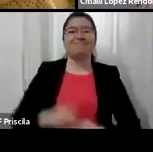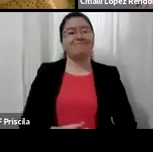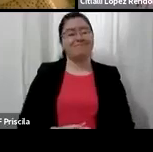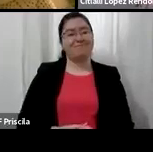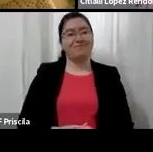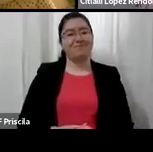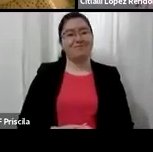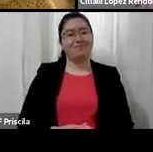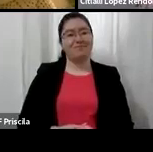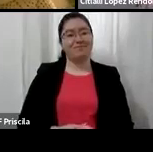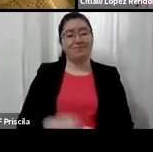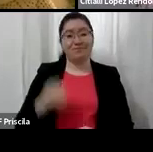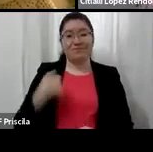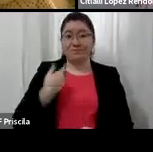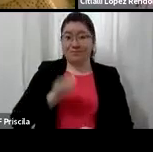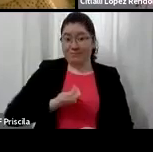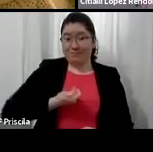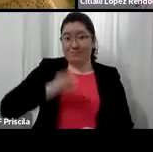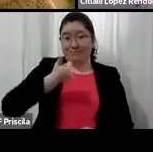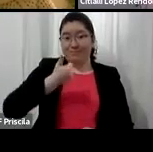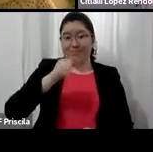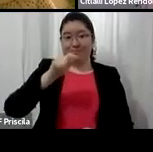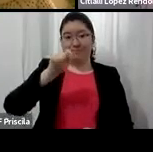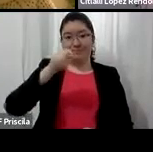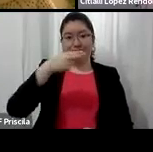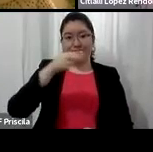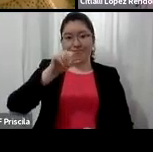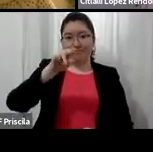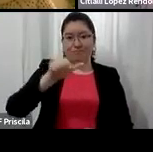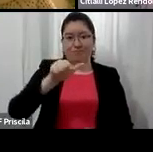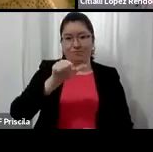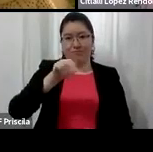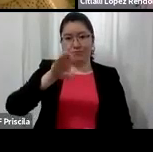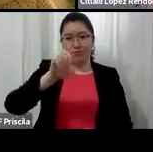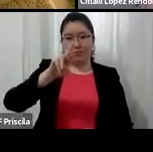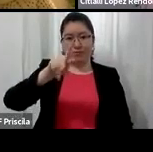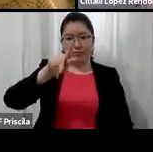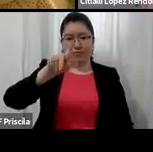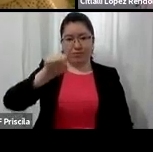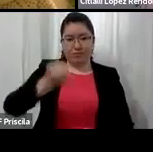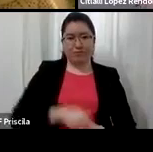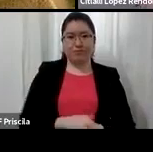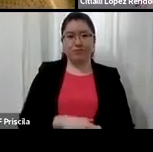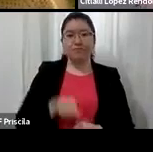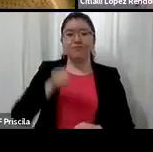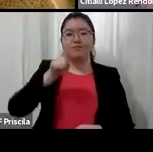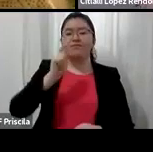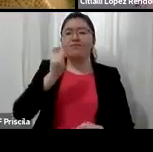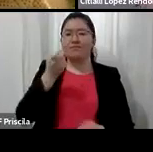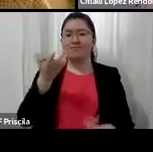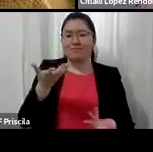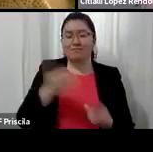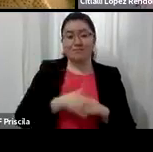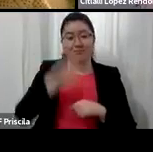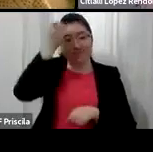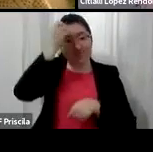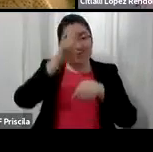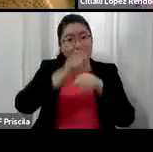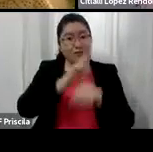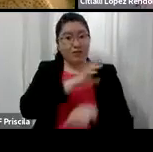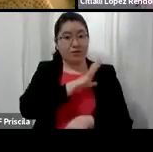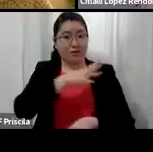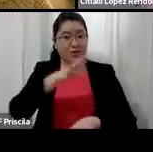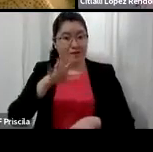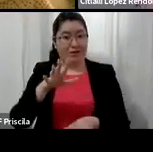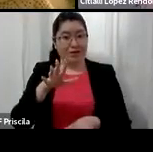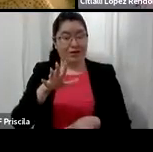Voy a presentar primero a Tania Morales Sendejas. Ella es directora general y